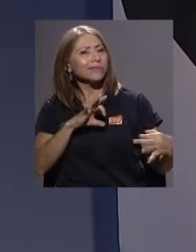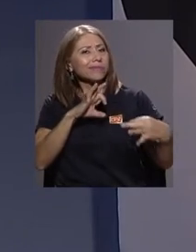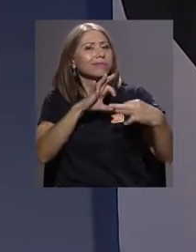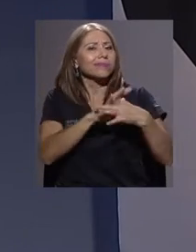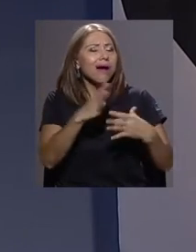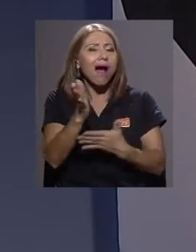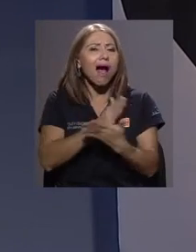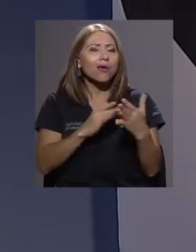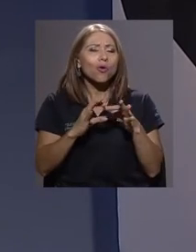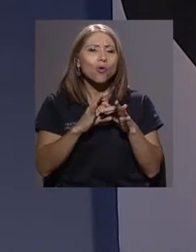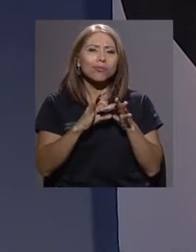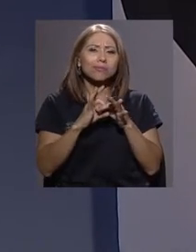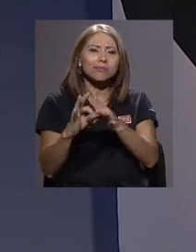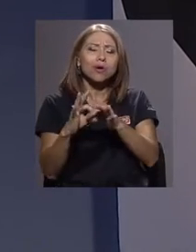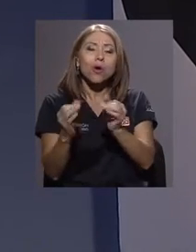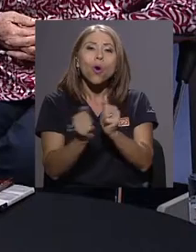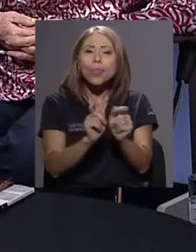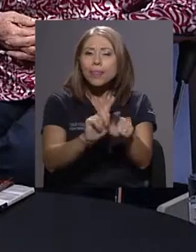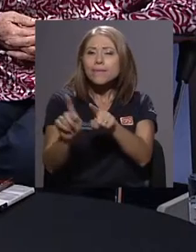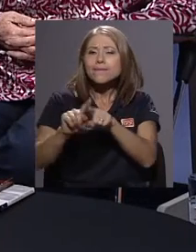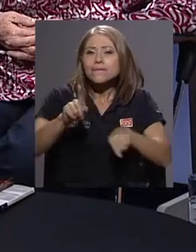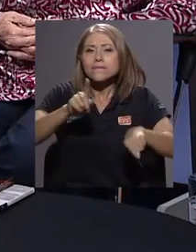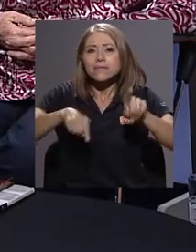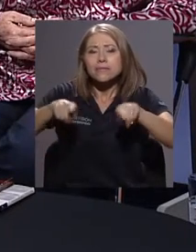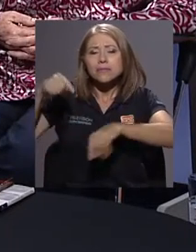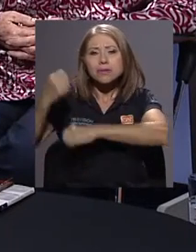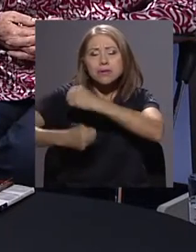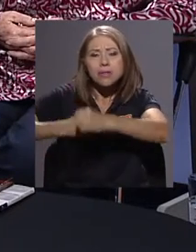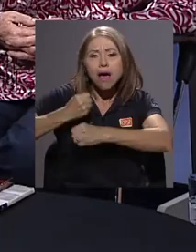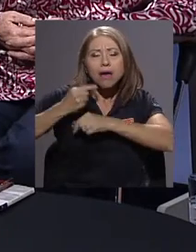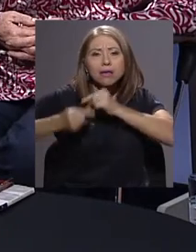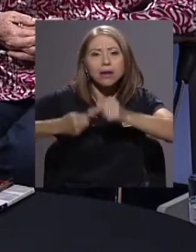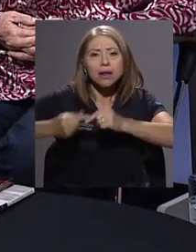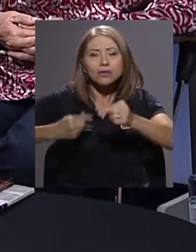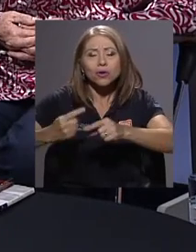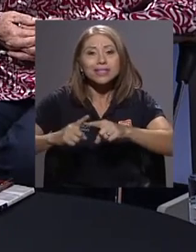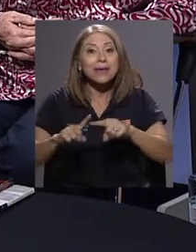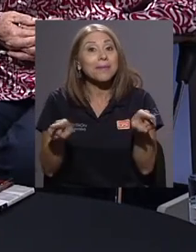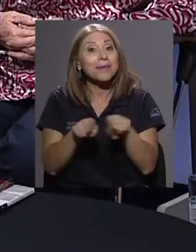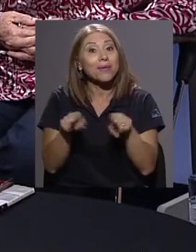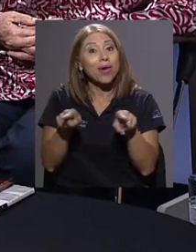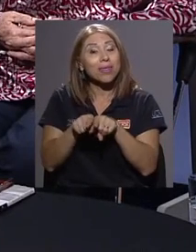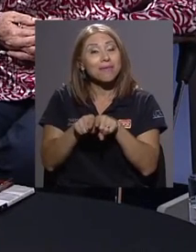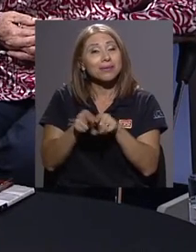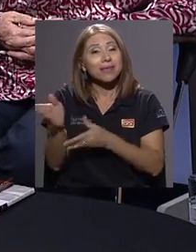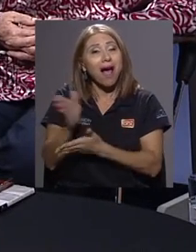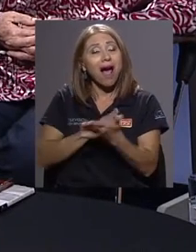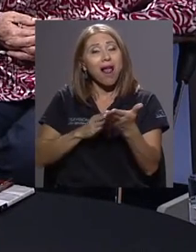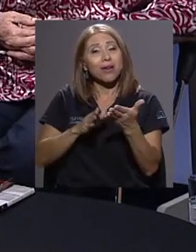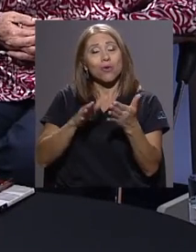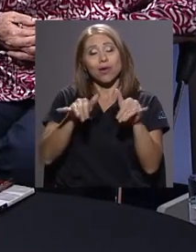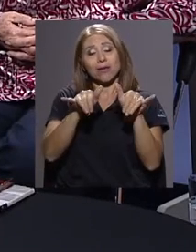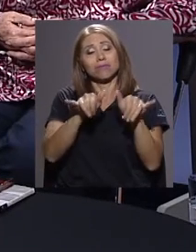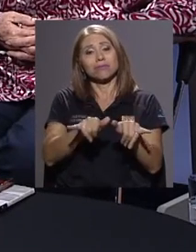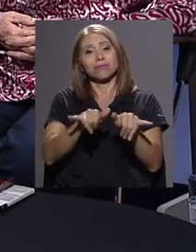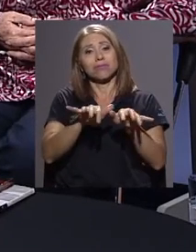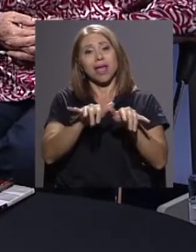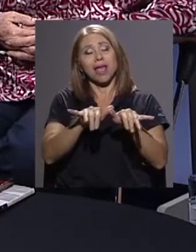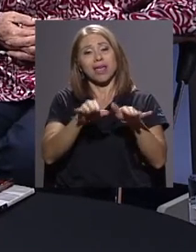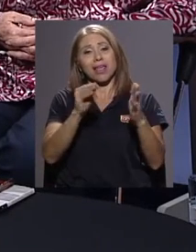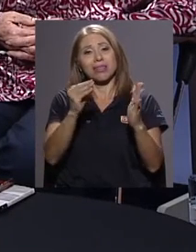mucho que ver con esa relación intergeneracional pero que además suma algo que en el texto perdura en todo el tiempo todo todo el tiempo